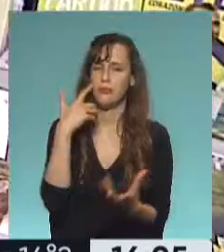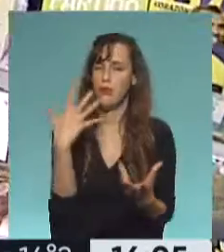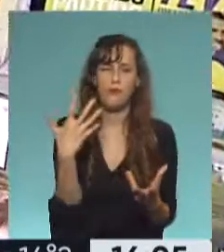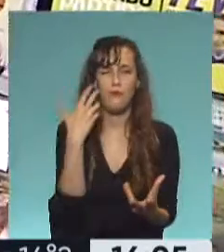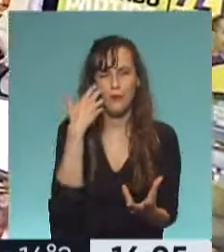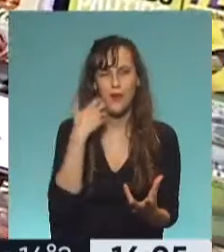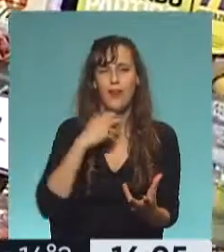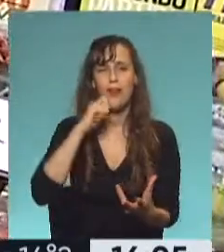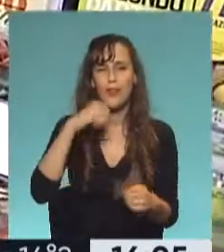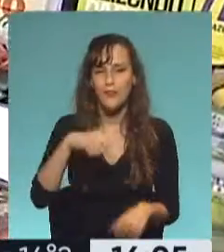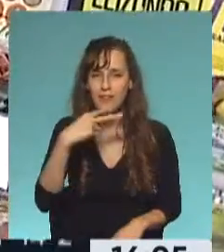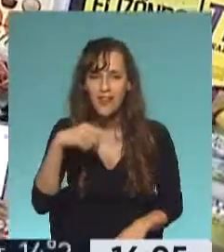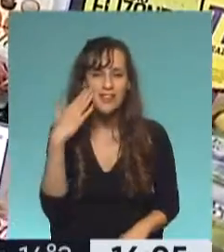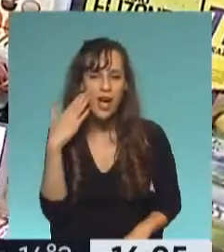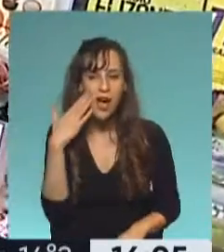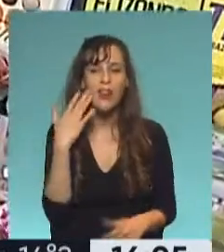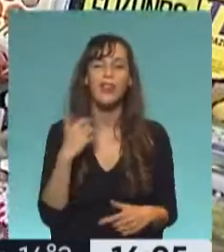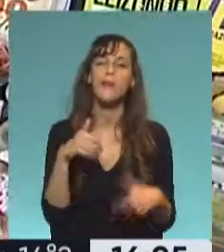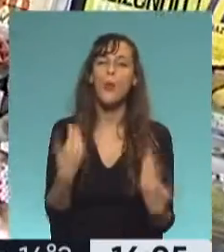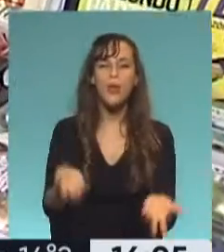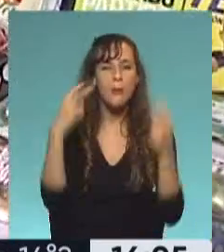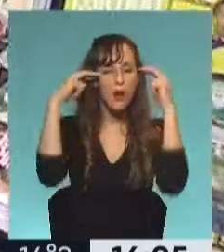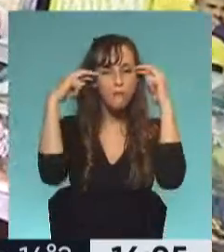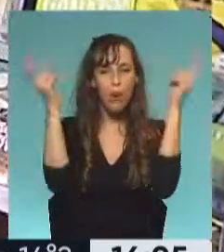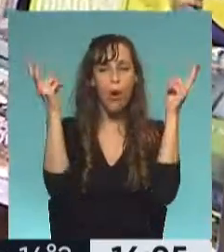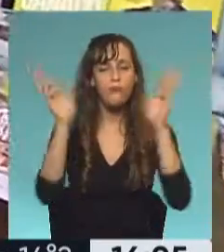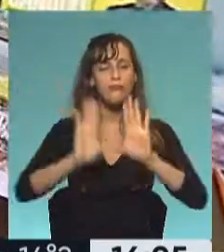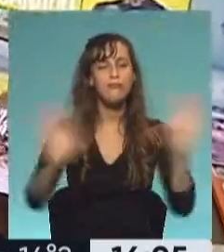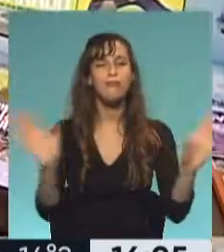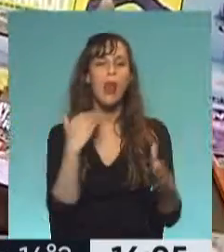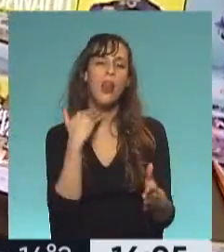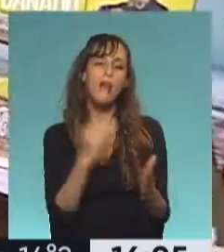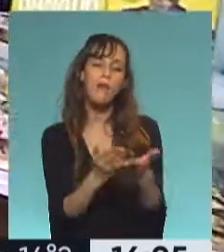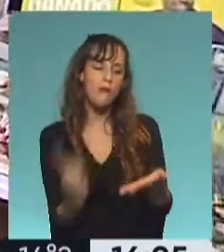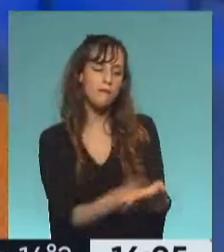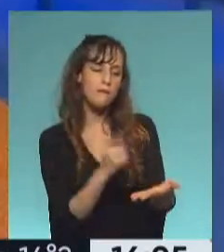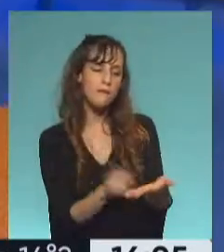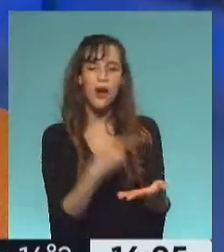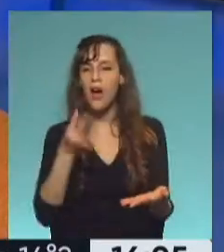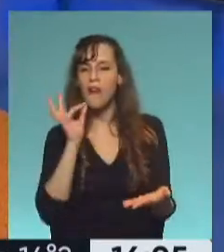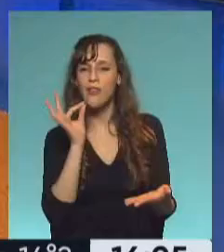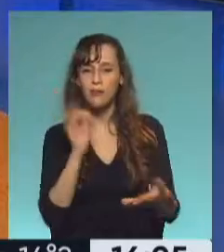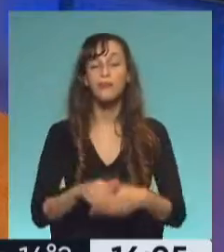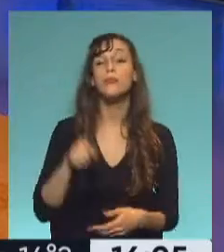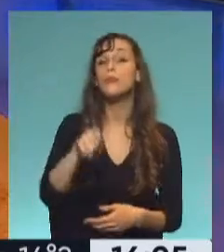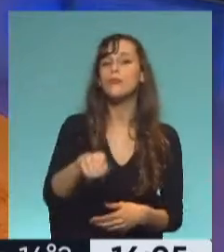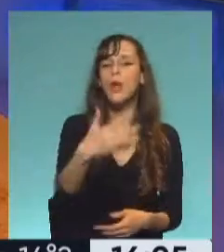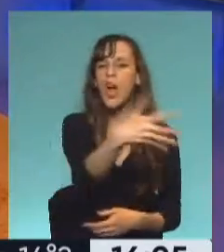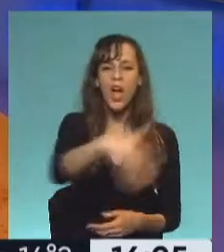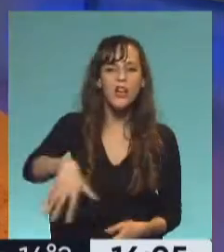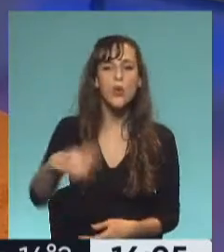un viernes a la tarde, así ya desconectando todo. ¡Qué hermoso! A ver, pero ¿dónde nos decías, perdón, en qué calle estás, Pauli?